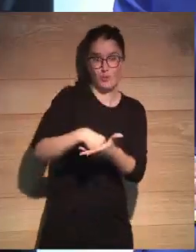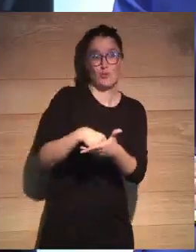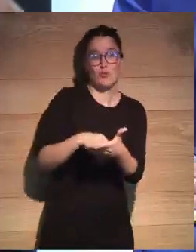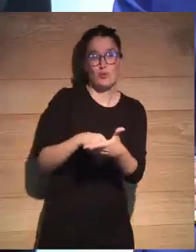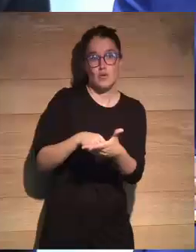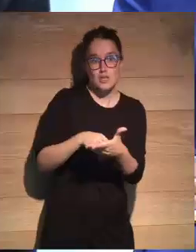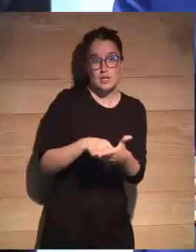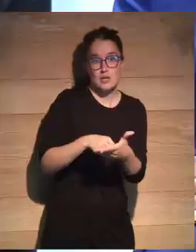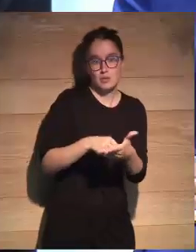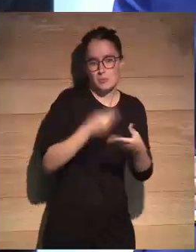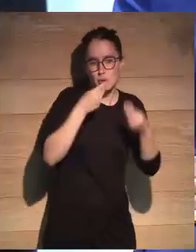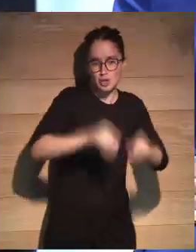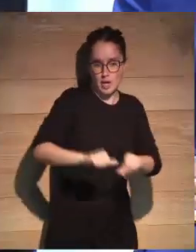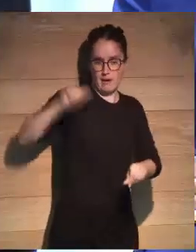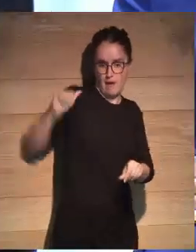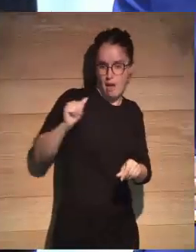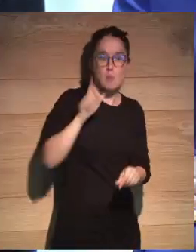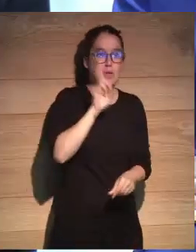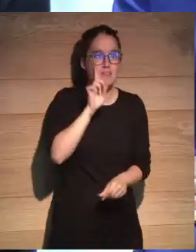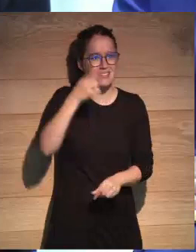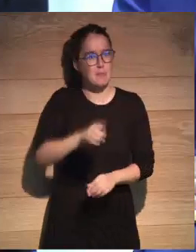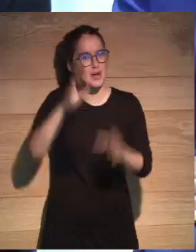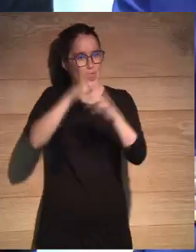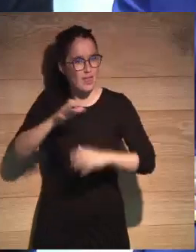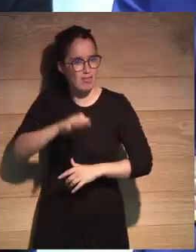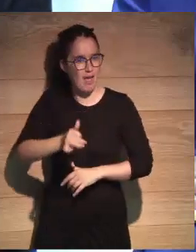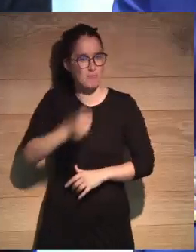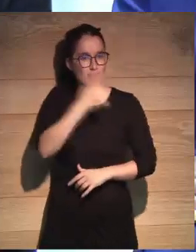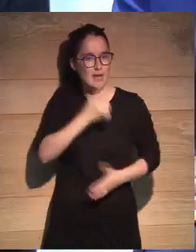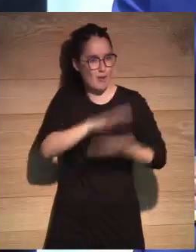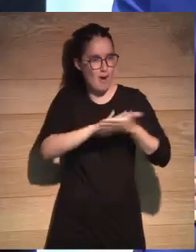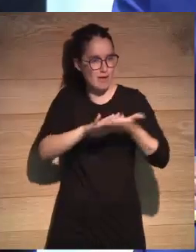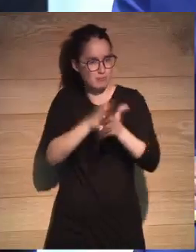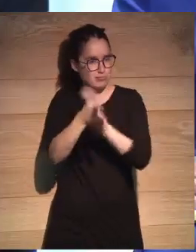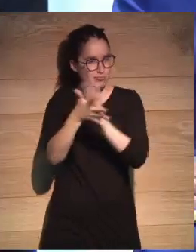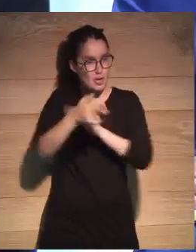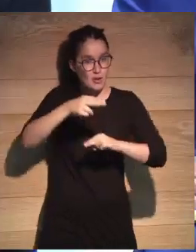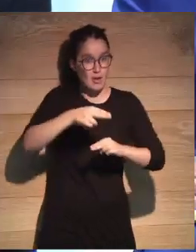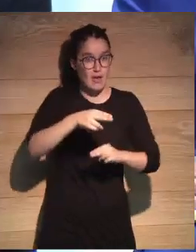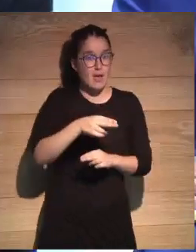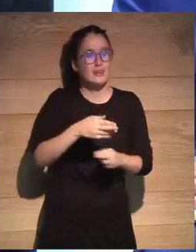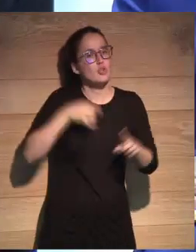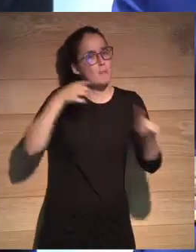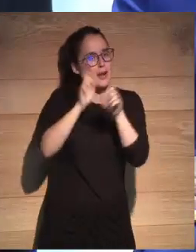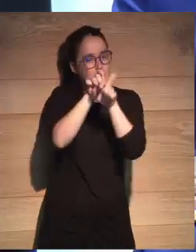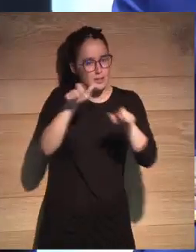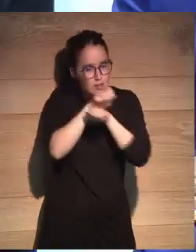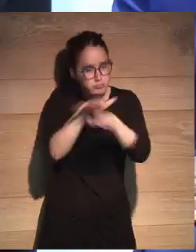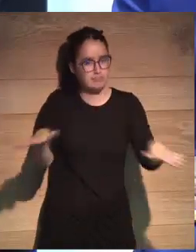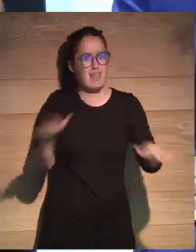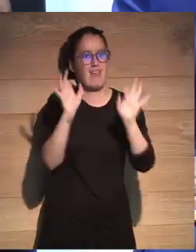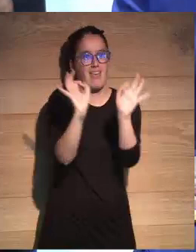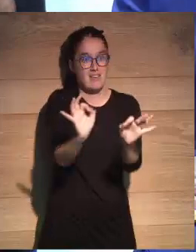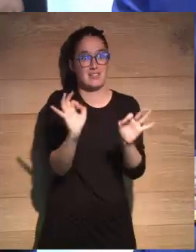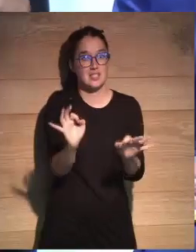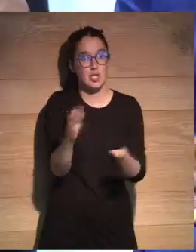solamente Maldita Hemeroteca, Maldito Bulo, sino Maldita Ciencia. Es que son productos que están creados específicamente para el gran público. Y yo